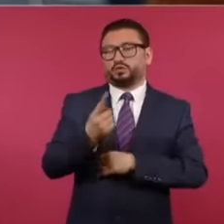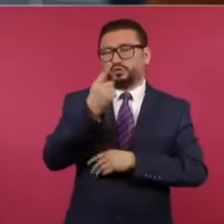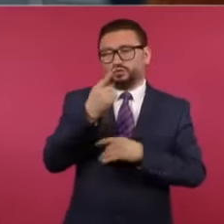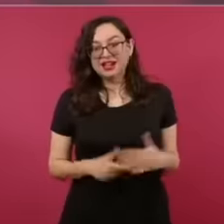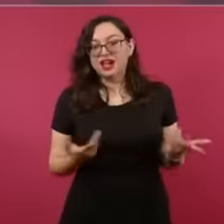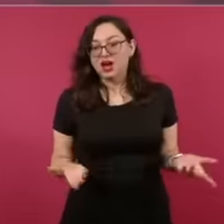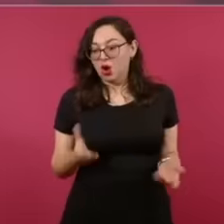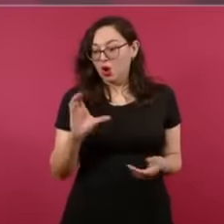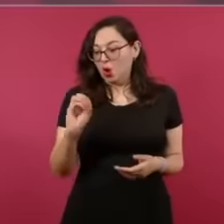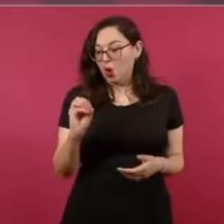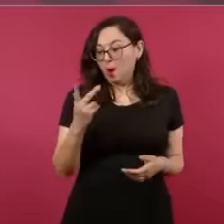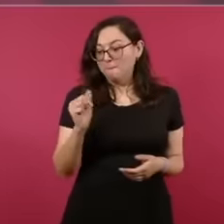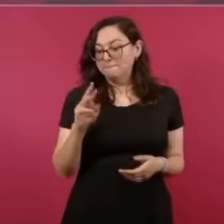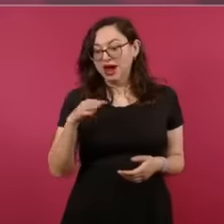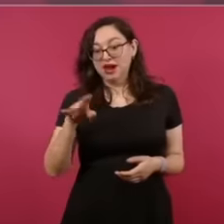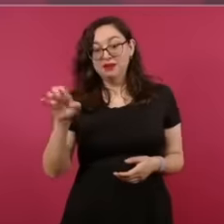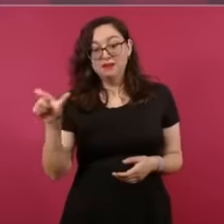Sabritas.